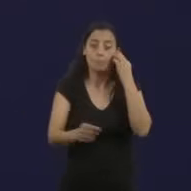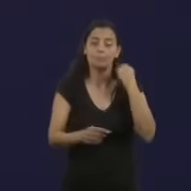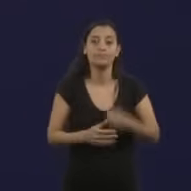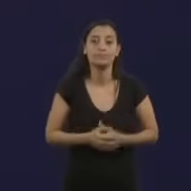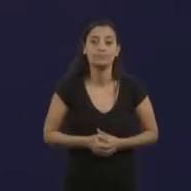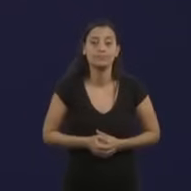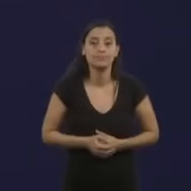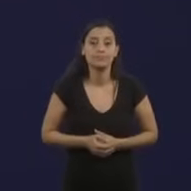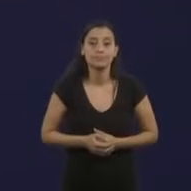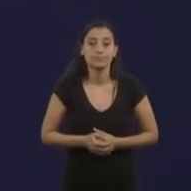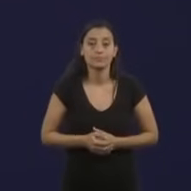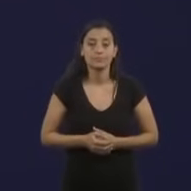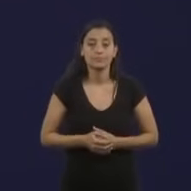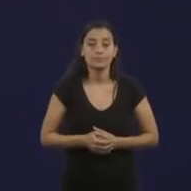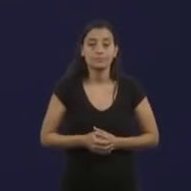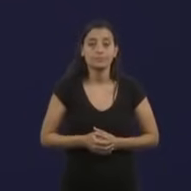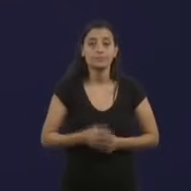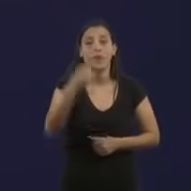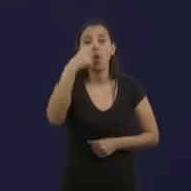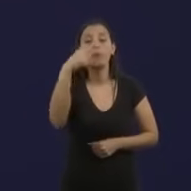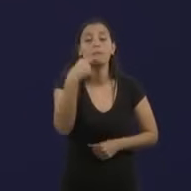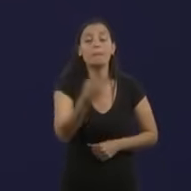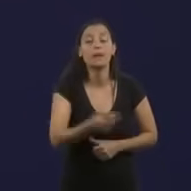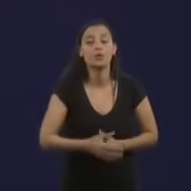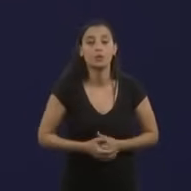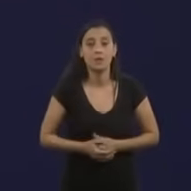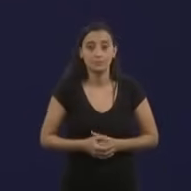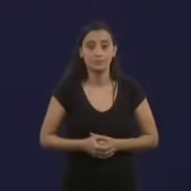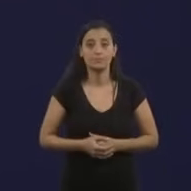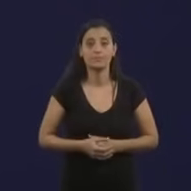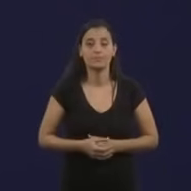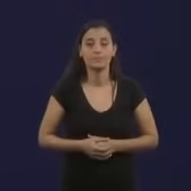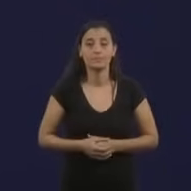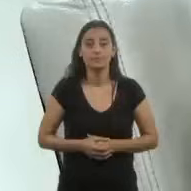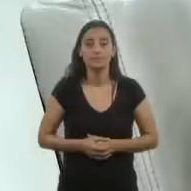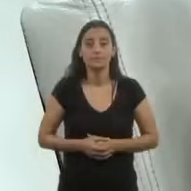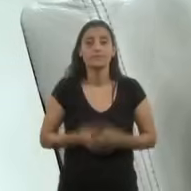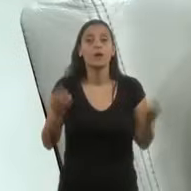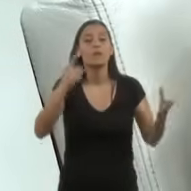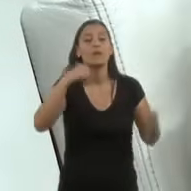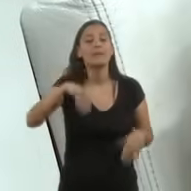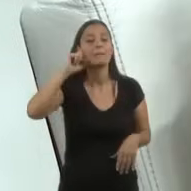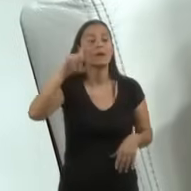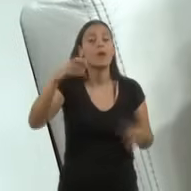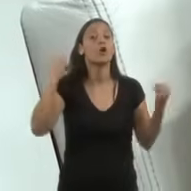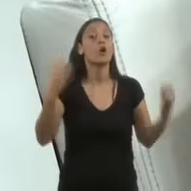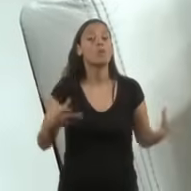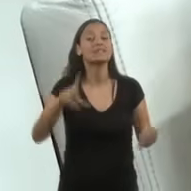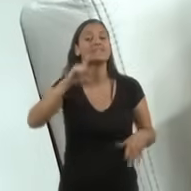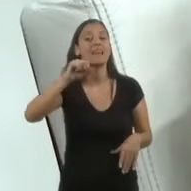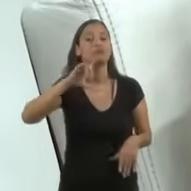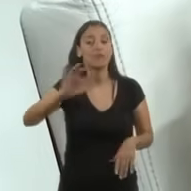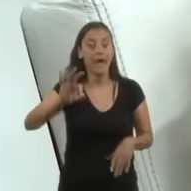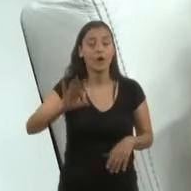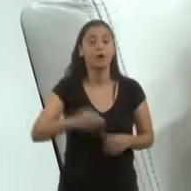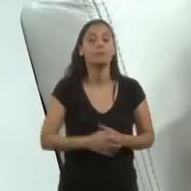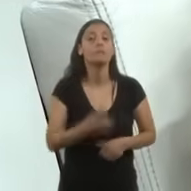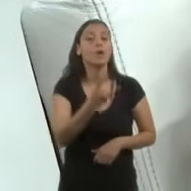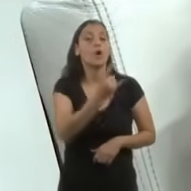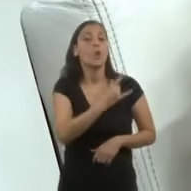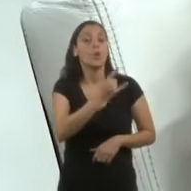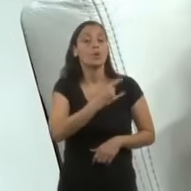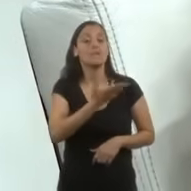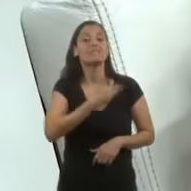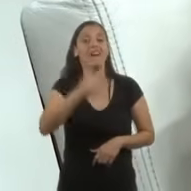ni ninguna declaración última pregunta Buen día Manuel Cómo andás lautaro espad vequia para la universidad